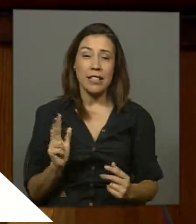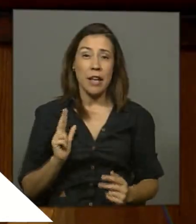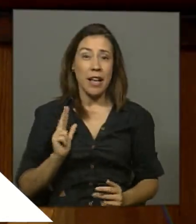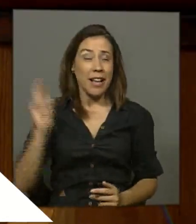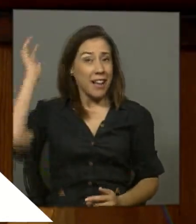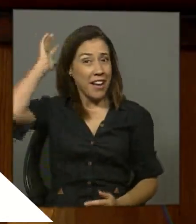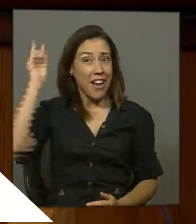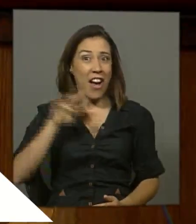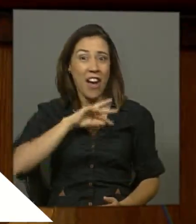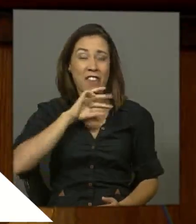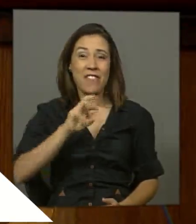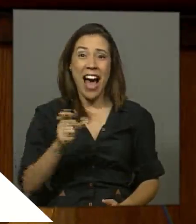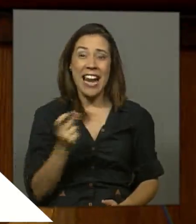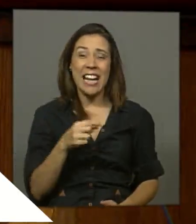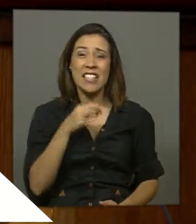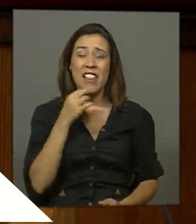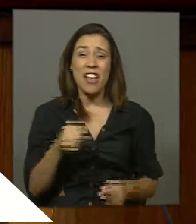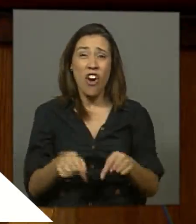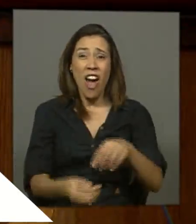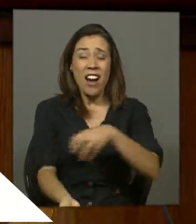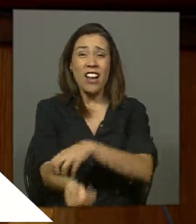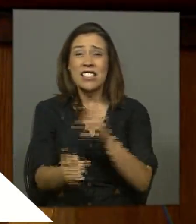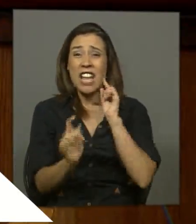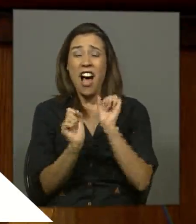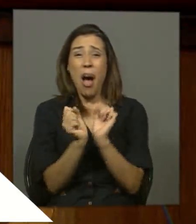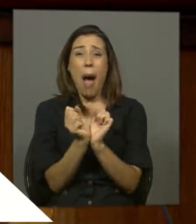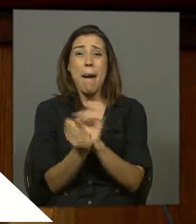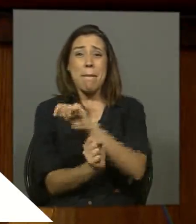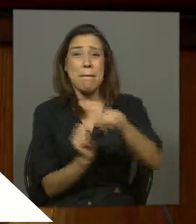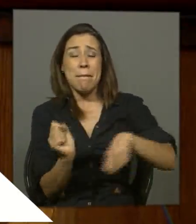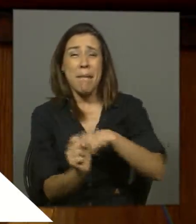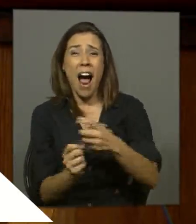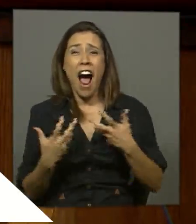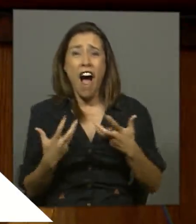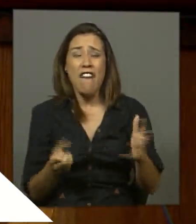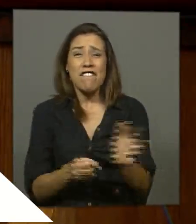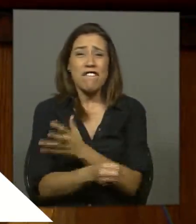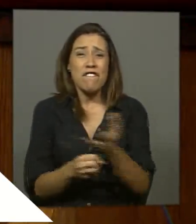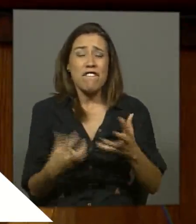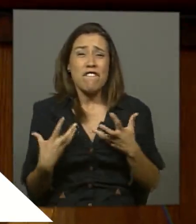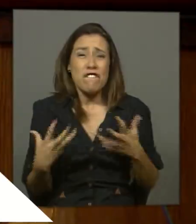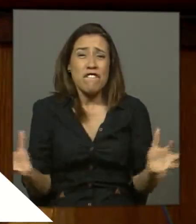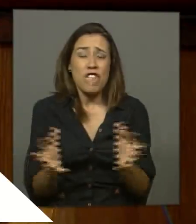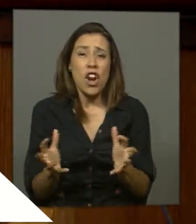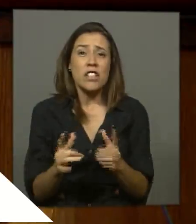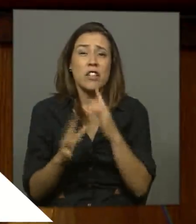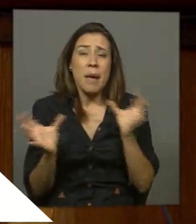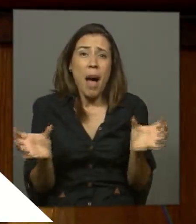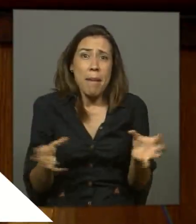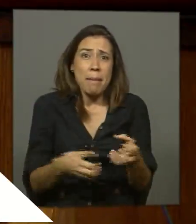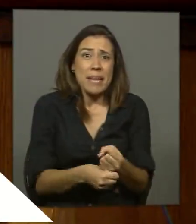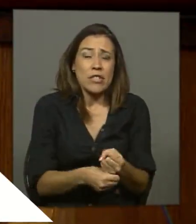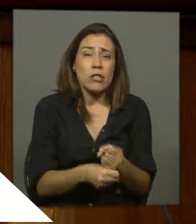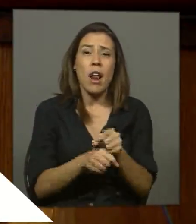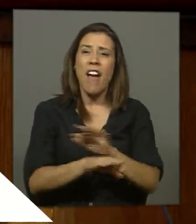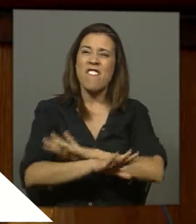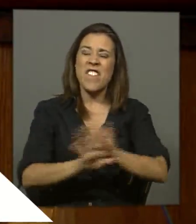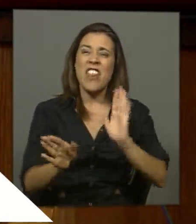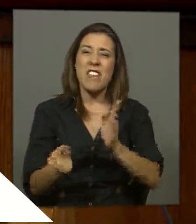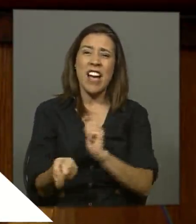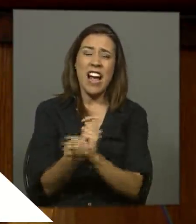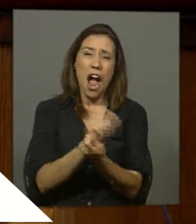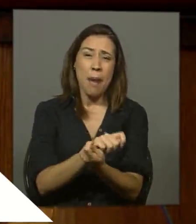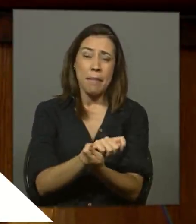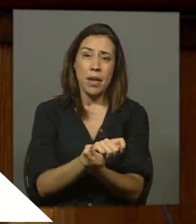está aprisionada aprisionada entre la violencia y la represión y hay que salir de ese camino Pues